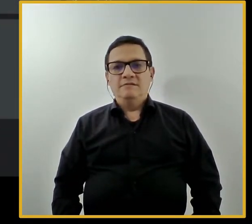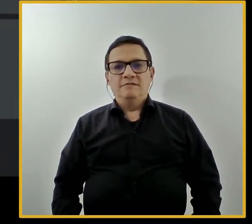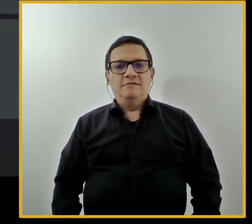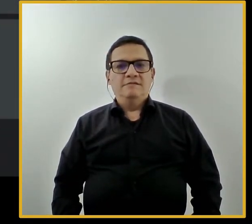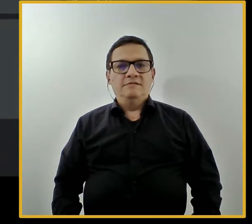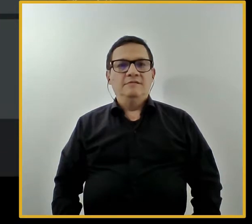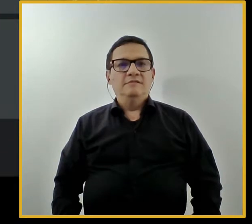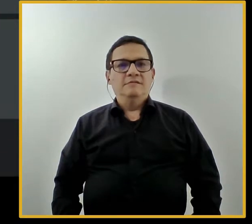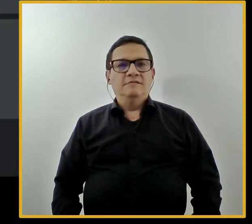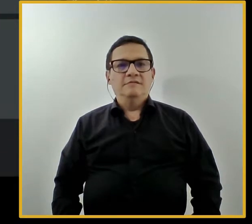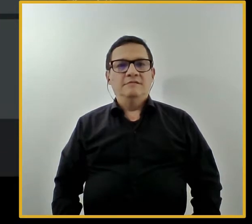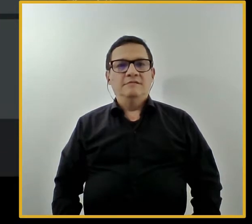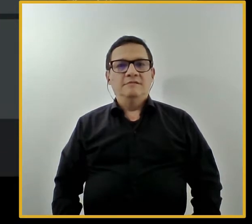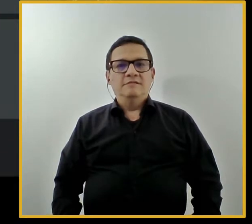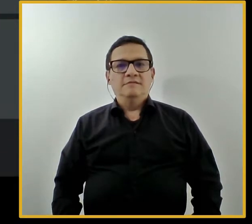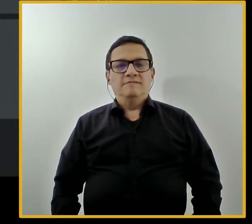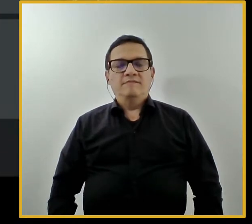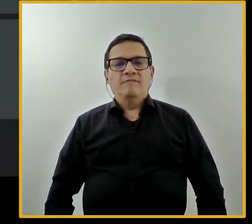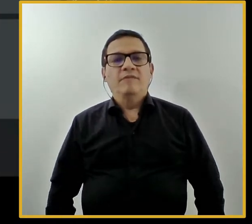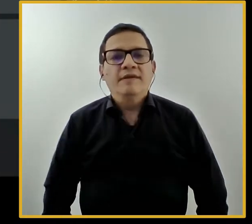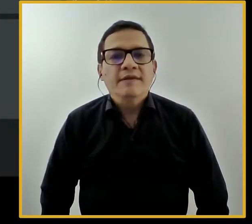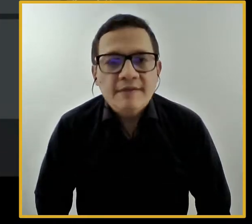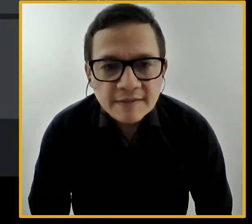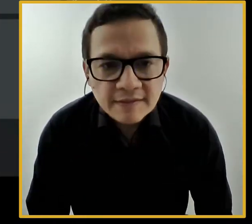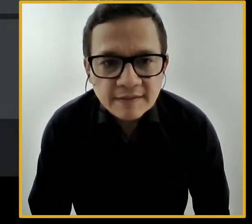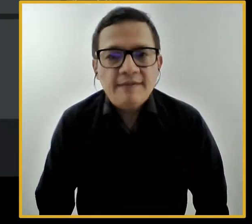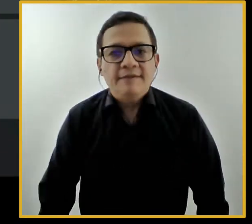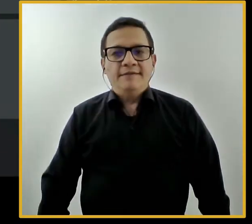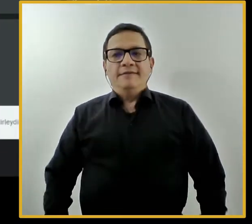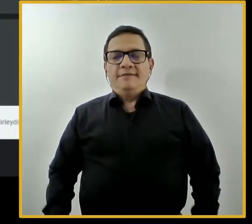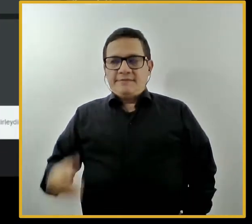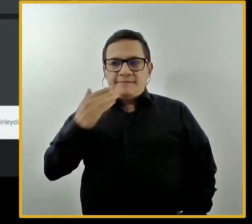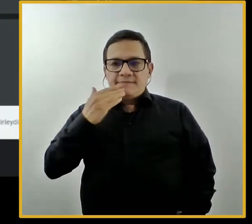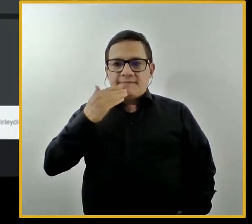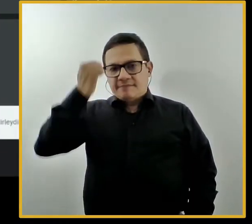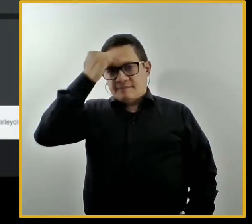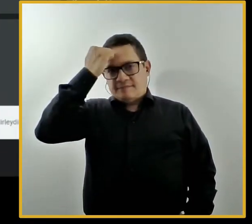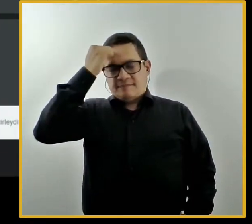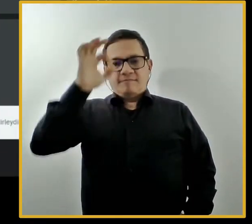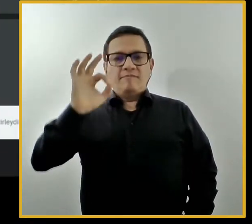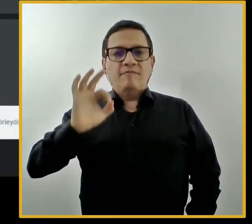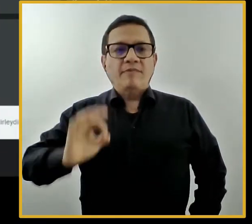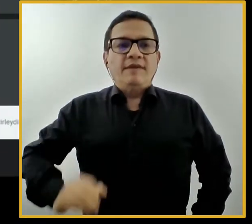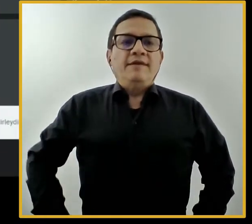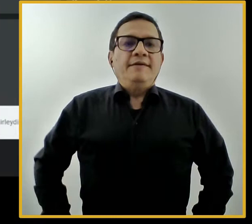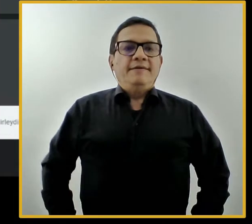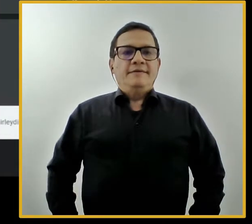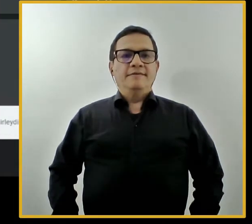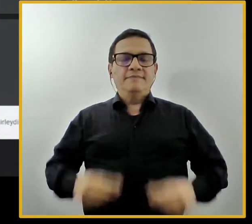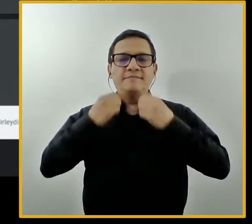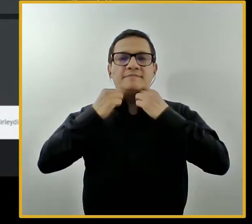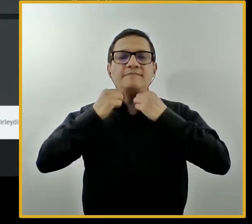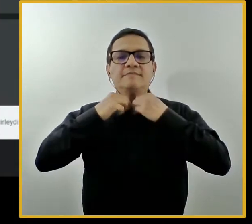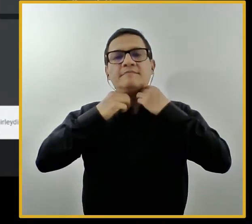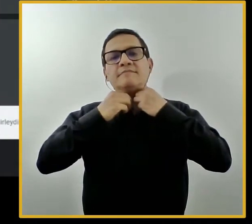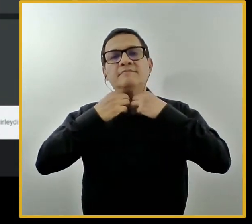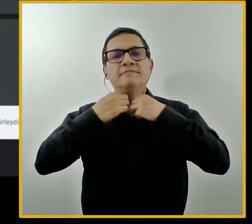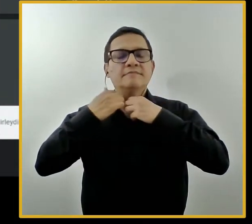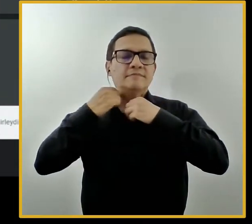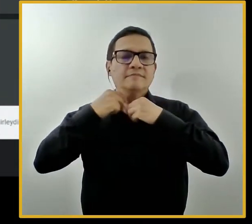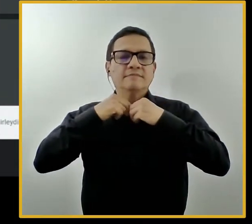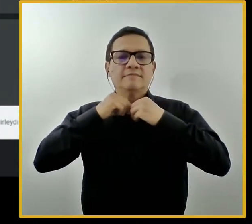Sí, ¿ves? Y lo coloqué a grabar. Muchas gracias, profe. Pero ya les coloco allí.